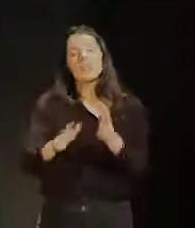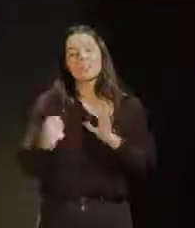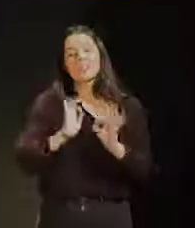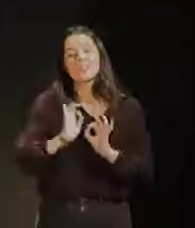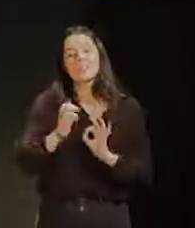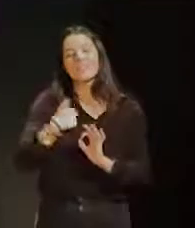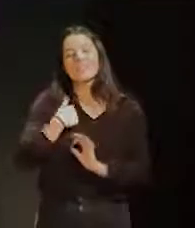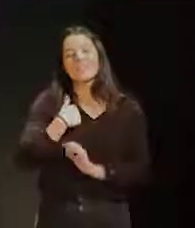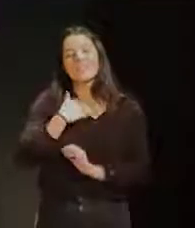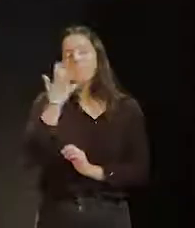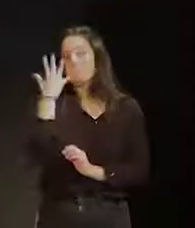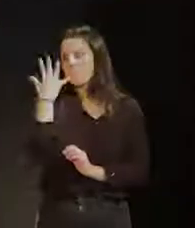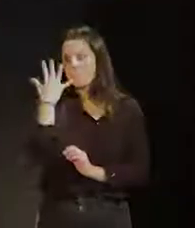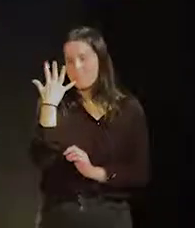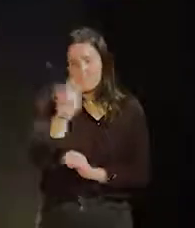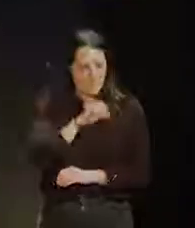gusta muchísimo